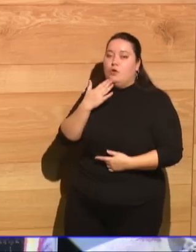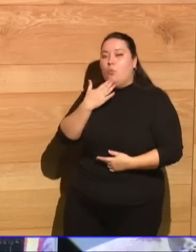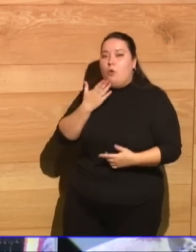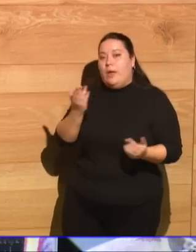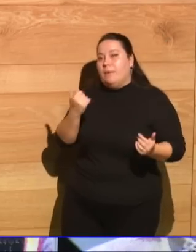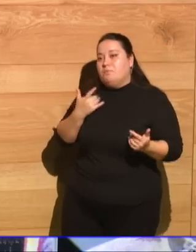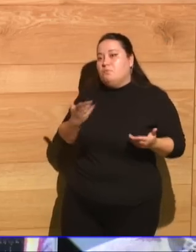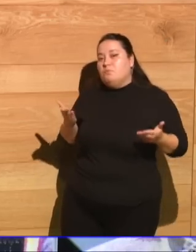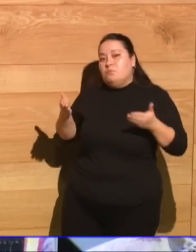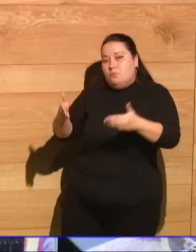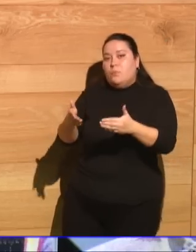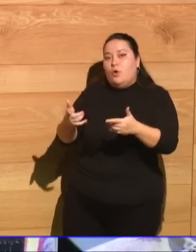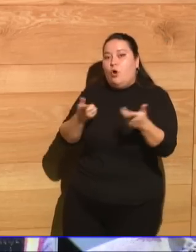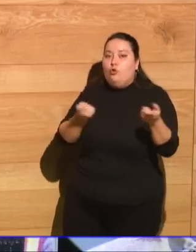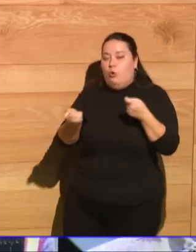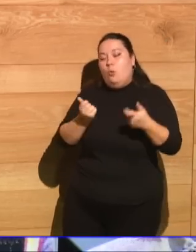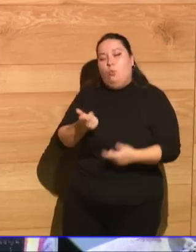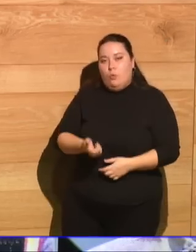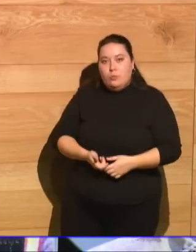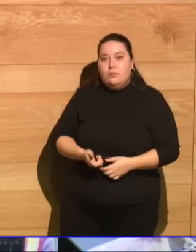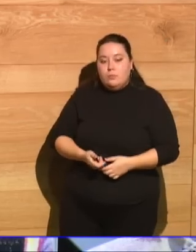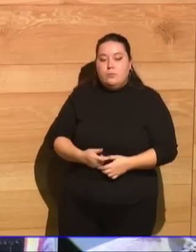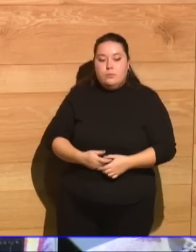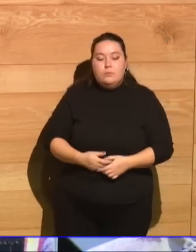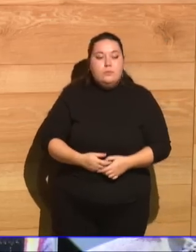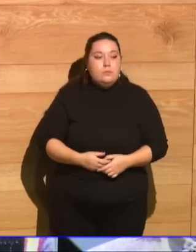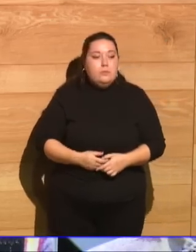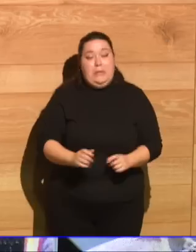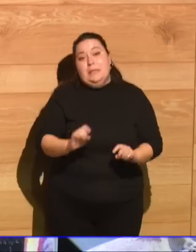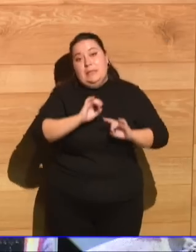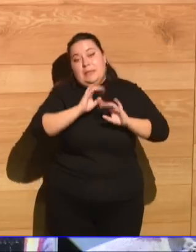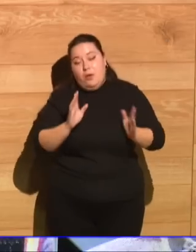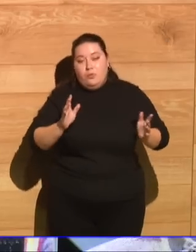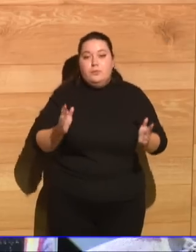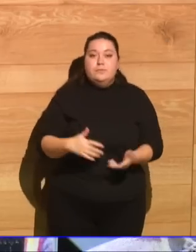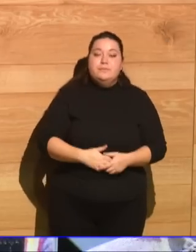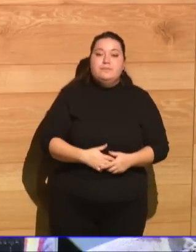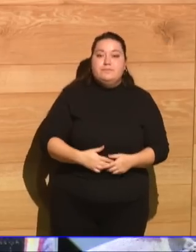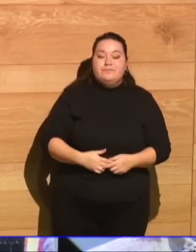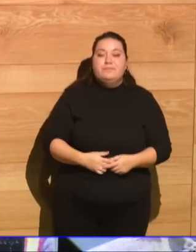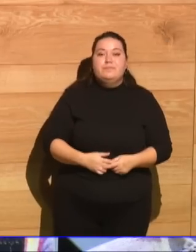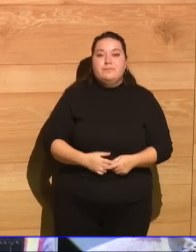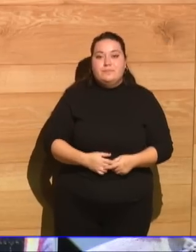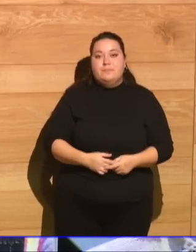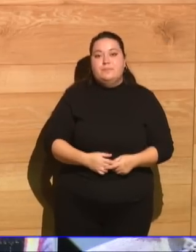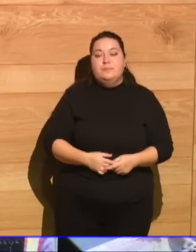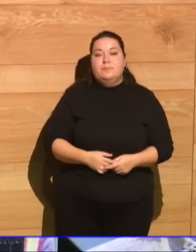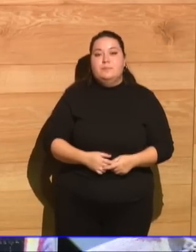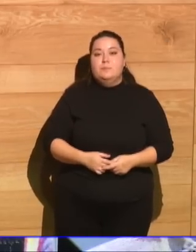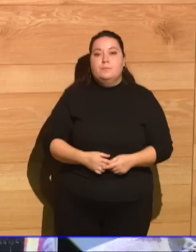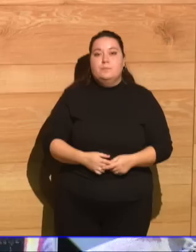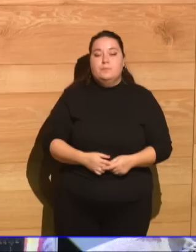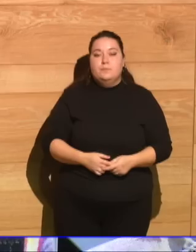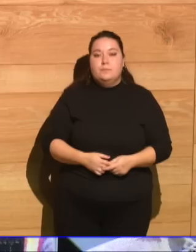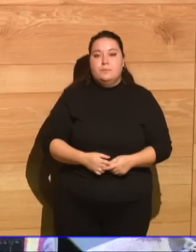o dirigir la atención sobre aquellas cosas que él quería vender. Claro, en una industria que ha